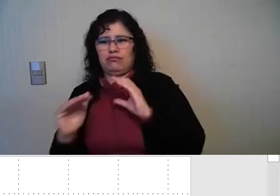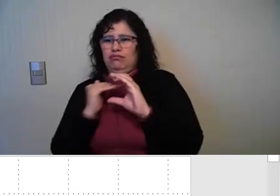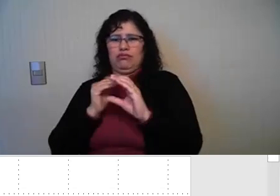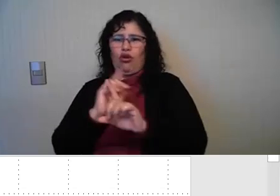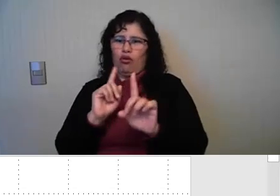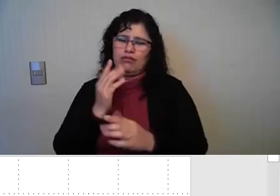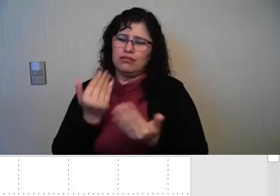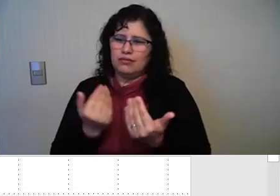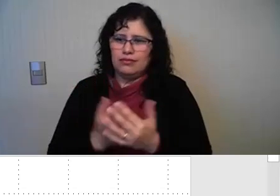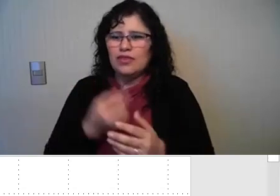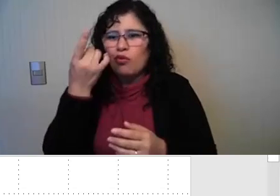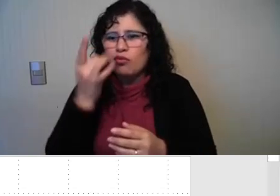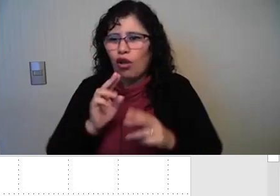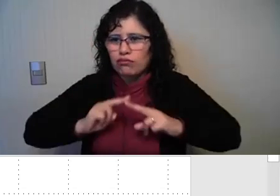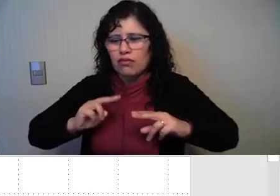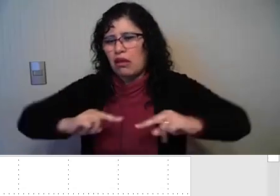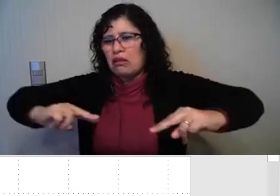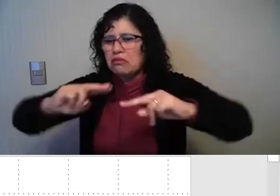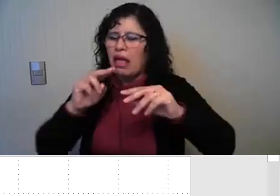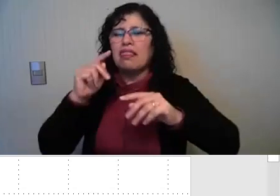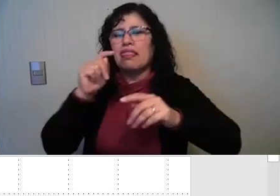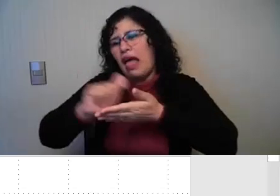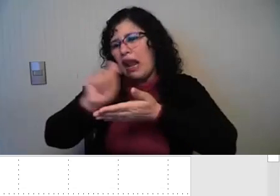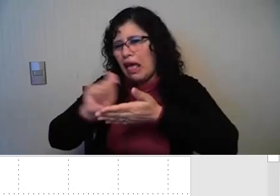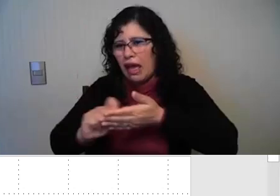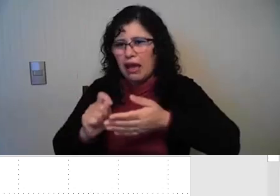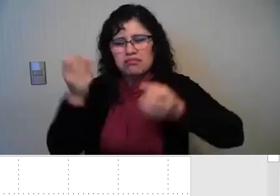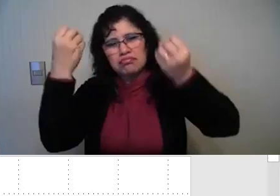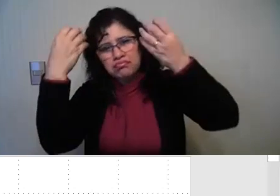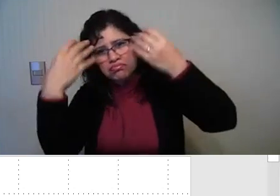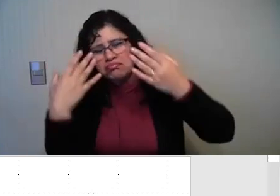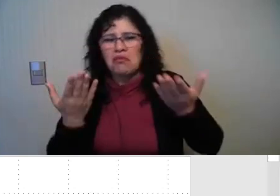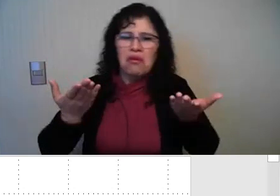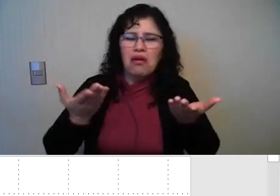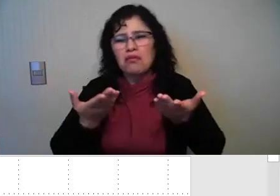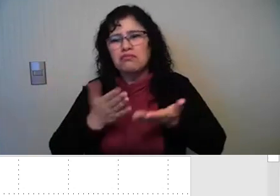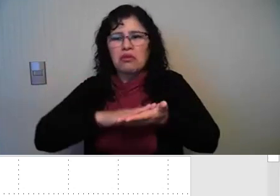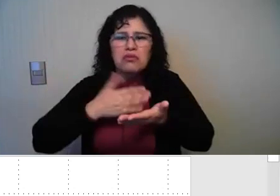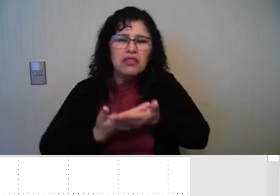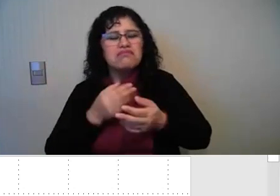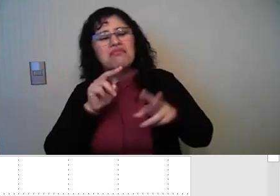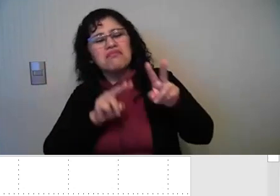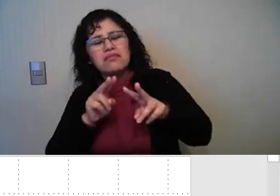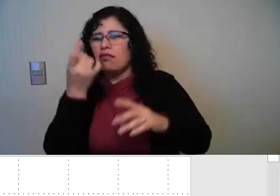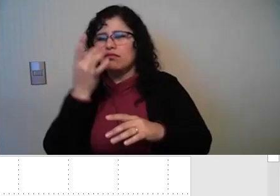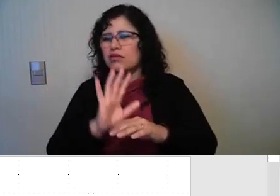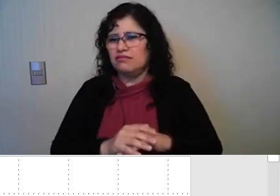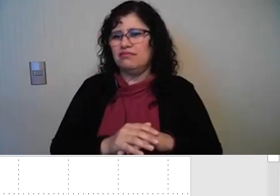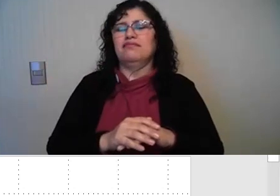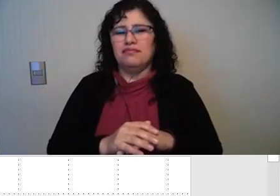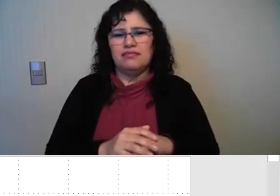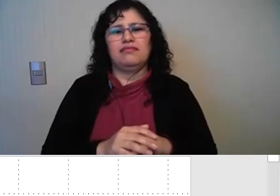que tengan un resumen y ustedes quisieran que lo revise.